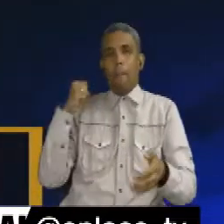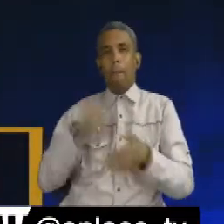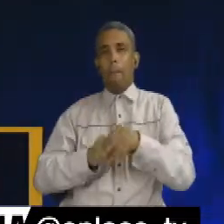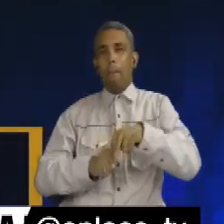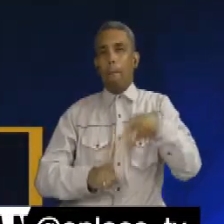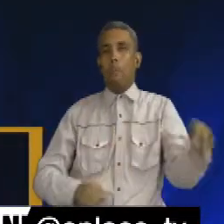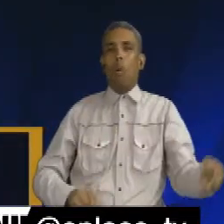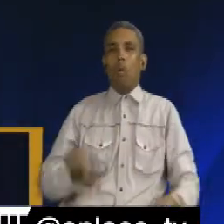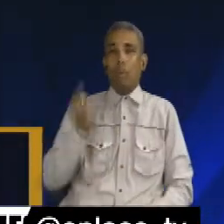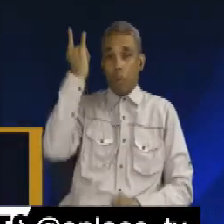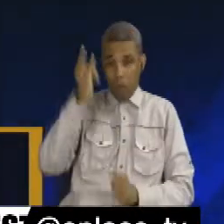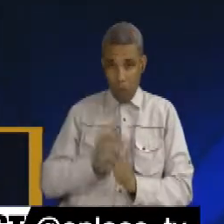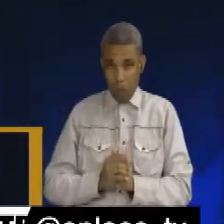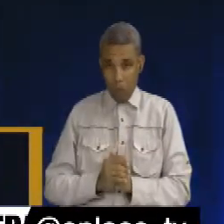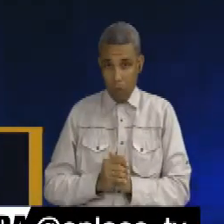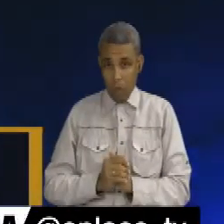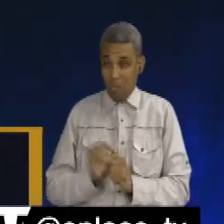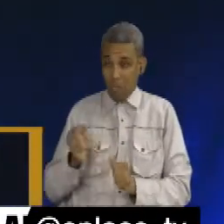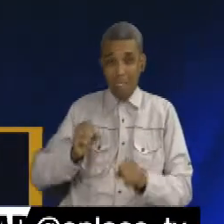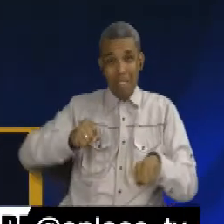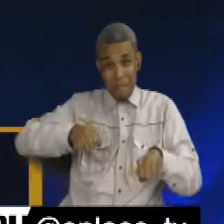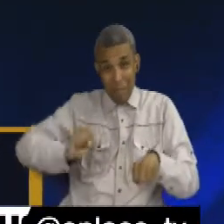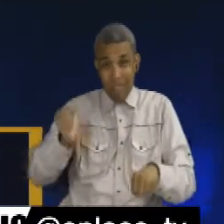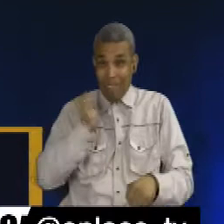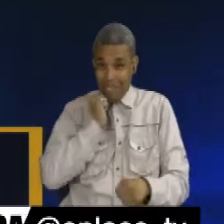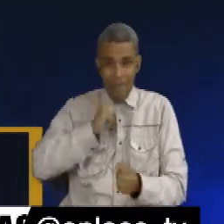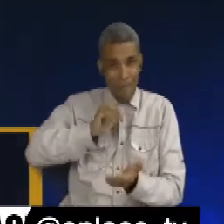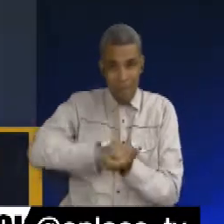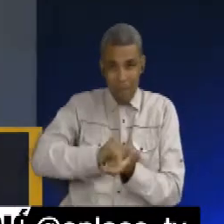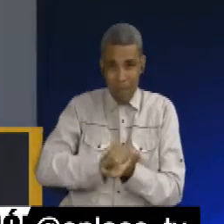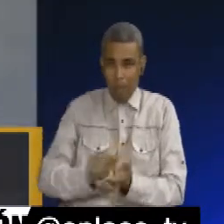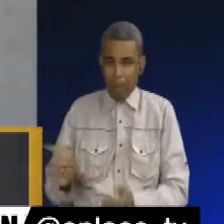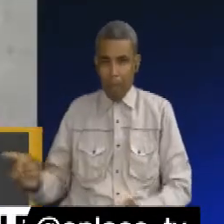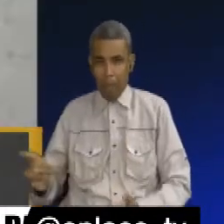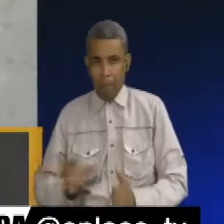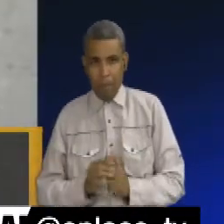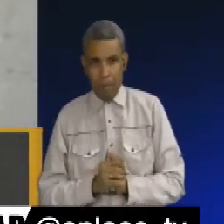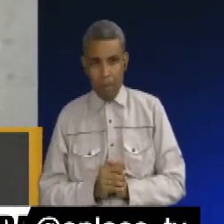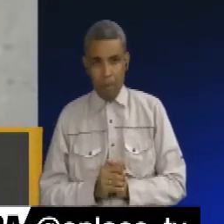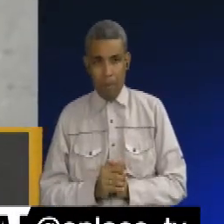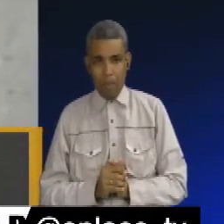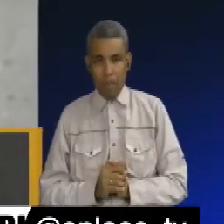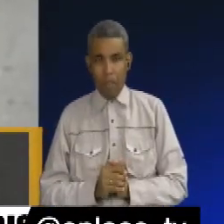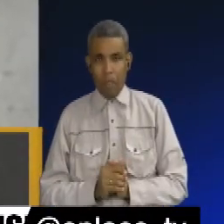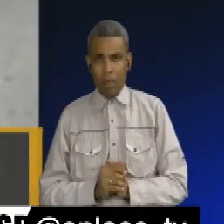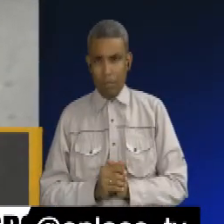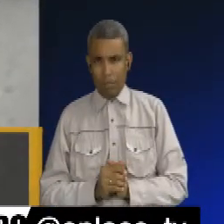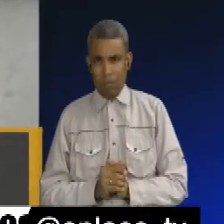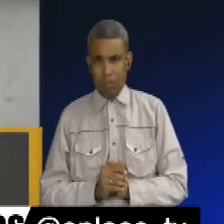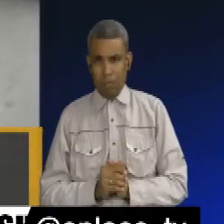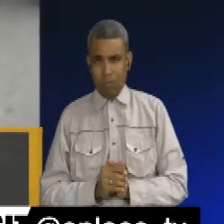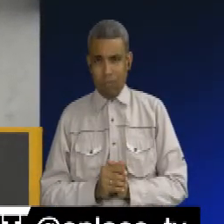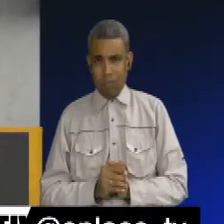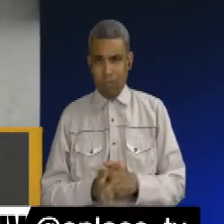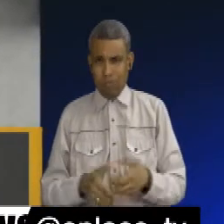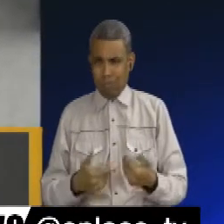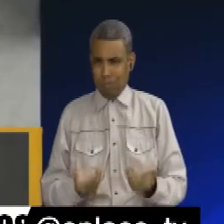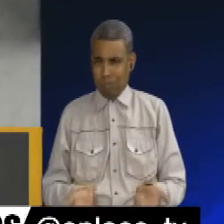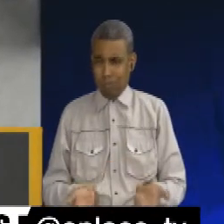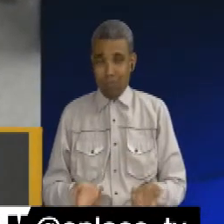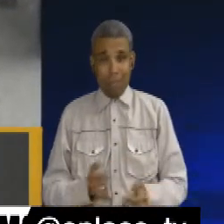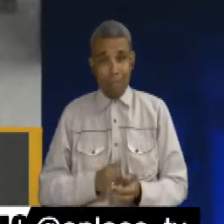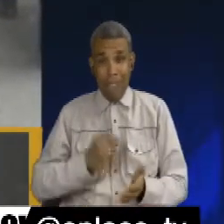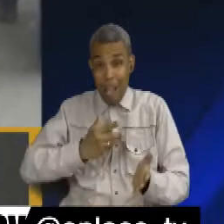Y no aprendemos. En esta otra fotografía se ve cómo ese conductor carga en su motocicleta esas llantas.